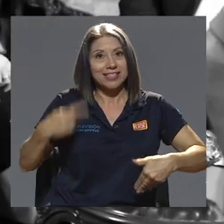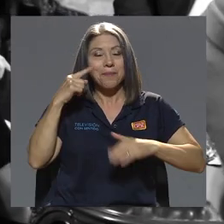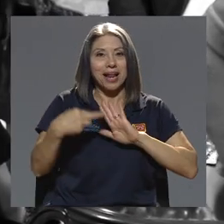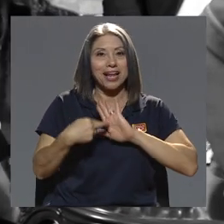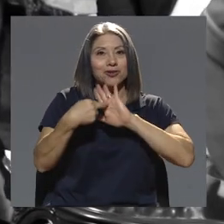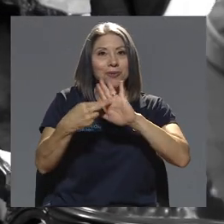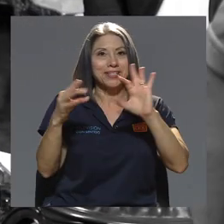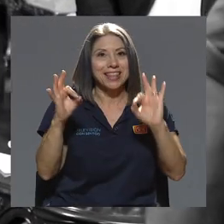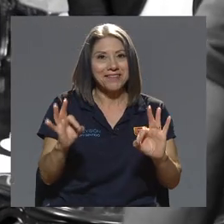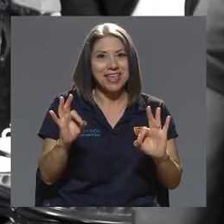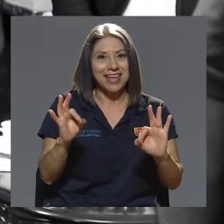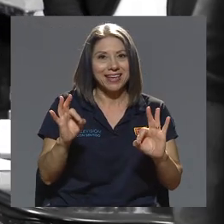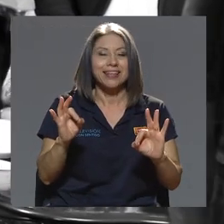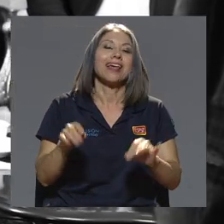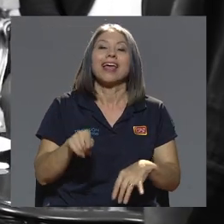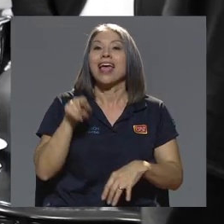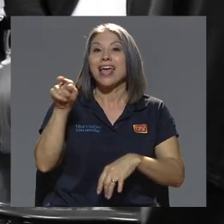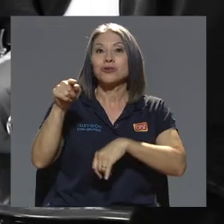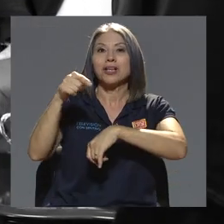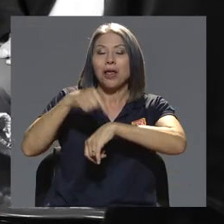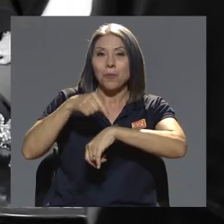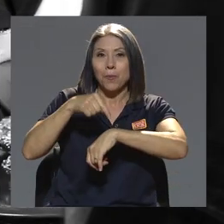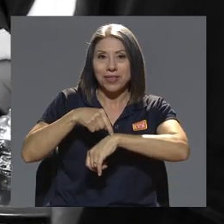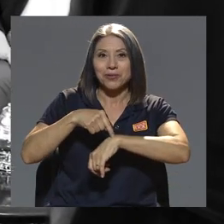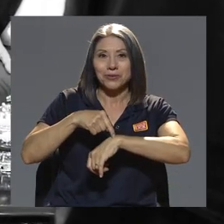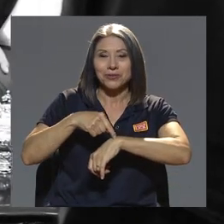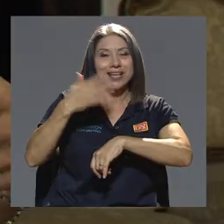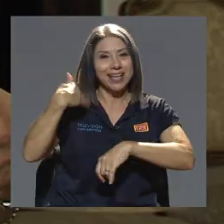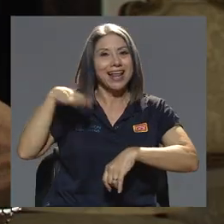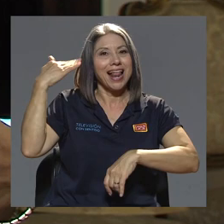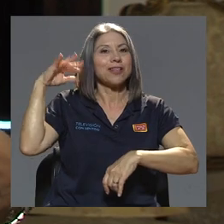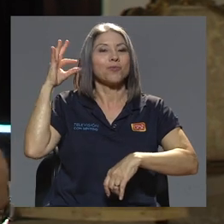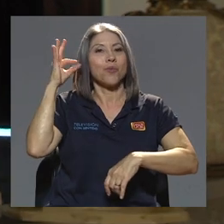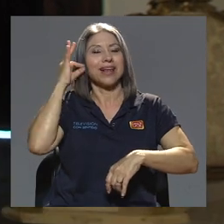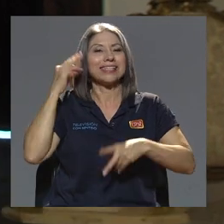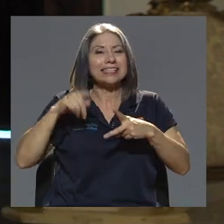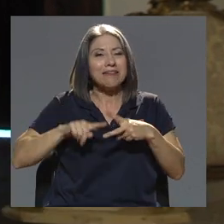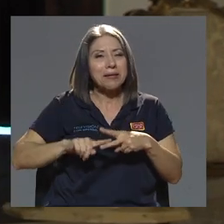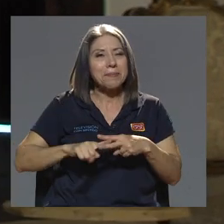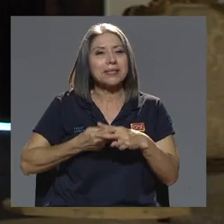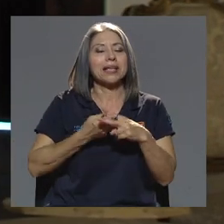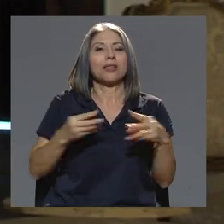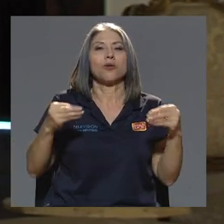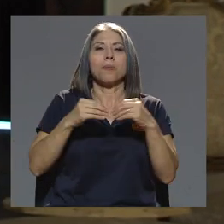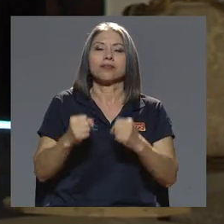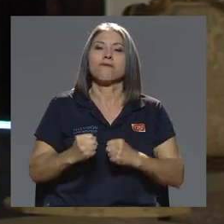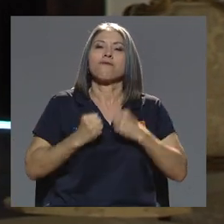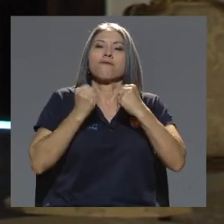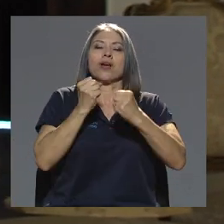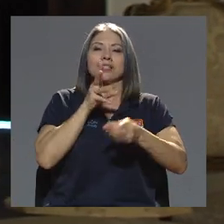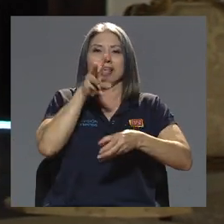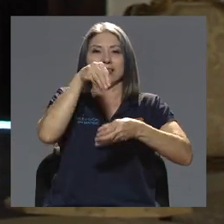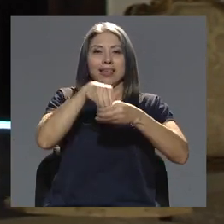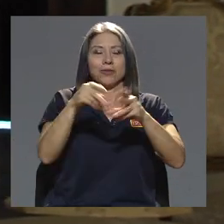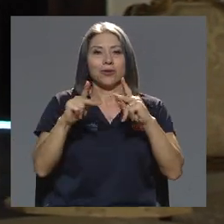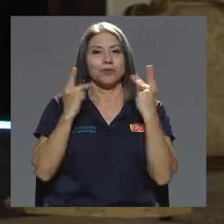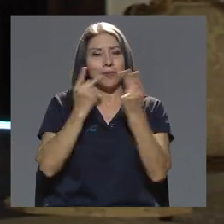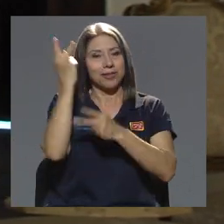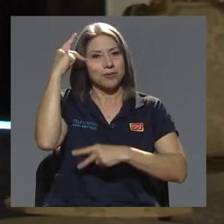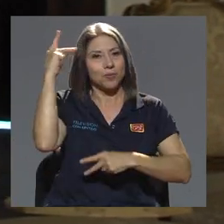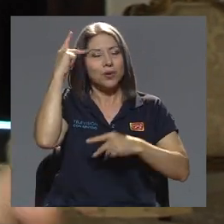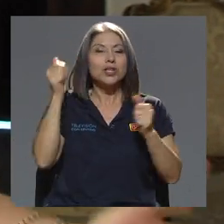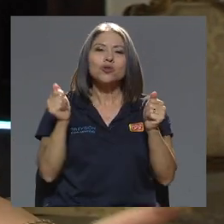eran los momentos en que las mujeres estaban empezando a tomar una mayor fuerza dentro de los partidos, con una